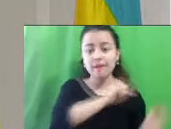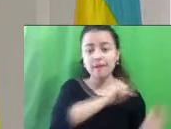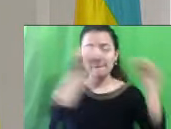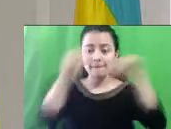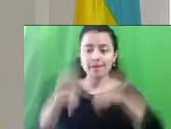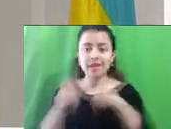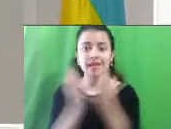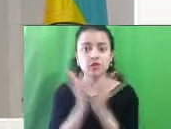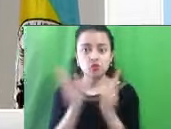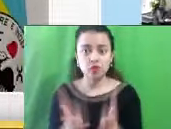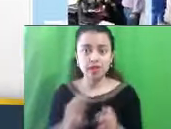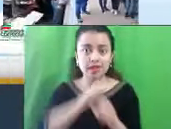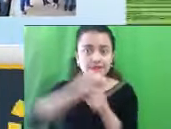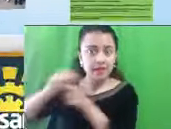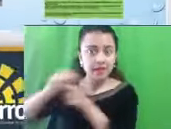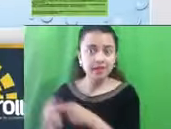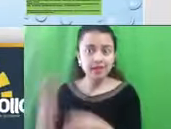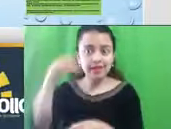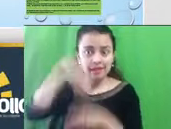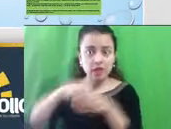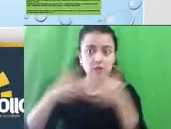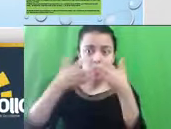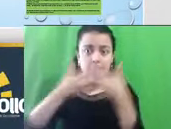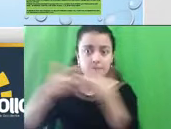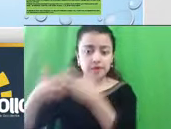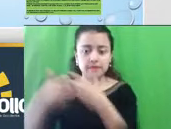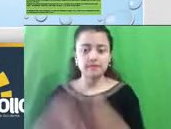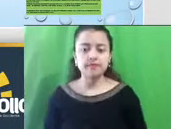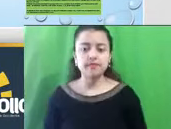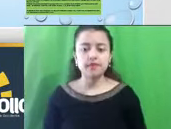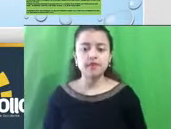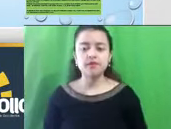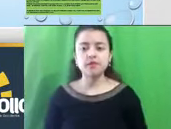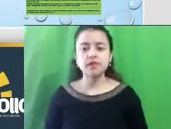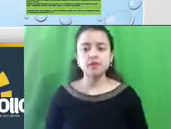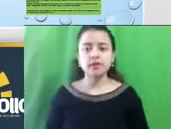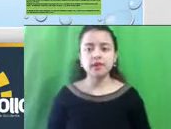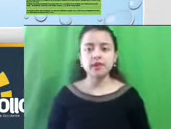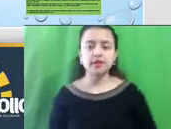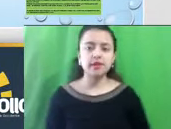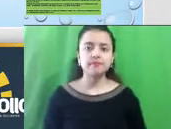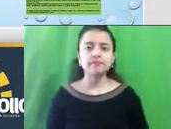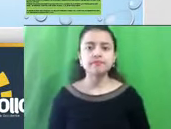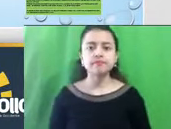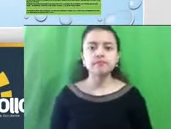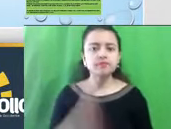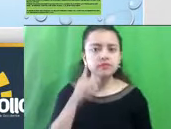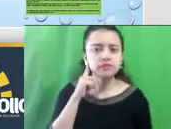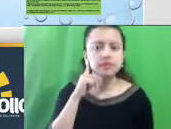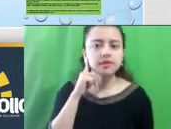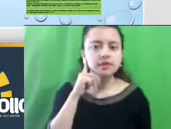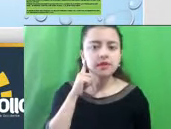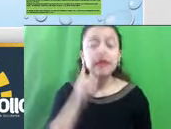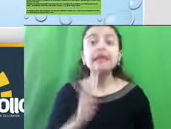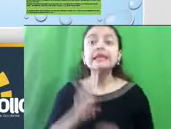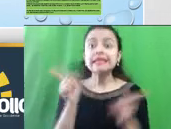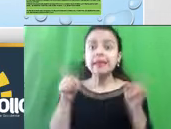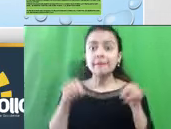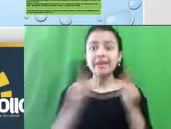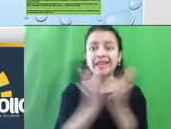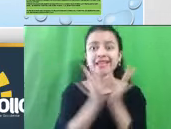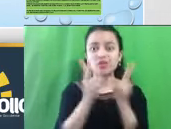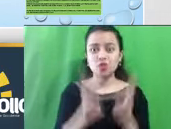pasantías en la empresa. La empresa también cuenta con aprendices SENA. Los aprendices SENA hacen sus etapas lectivas